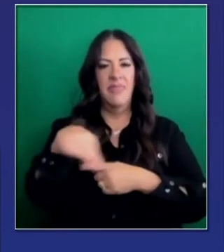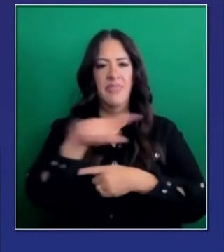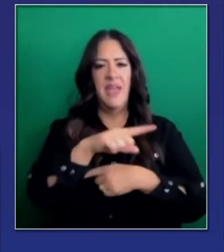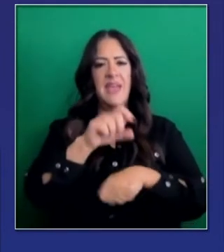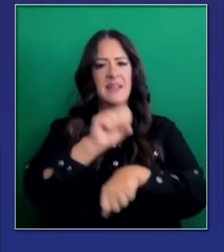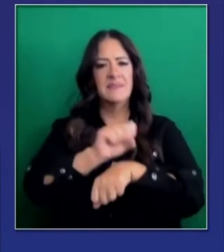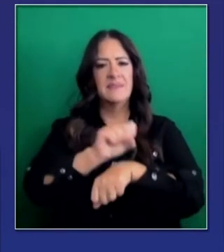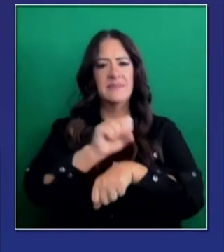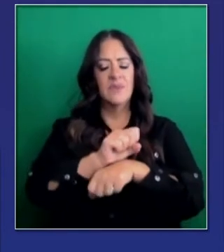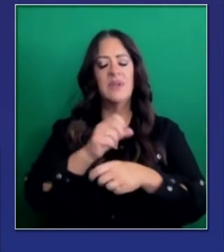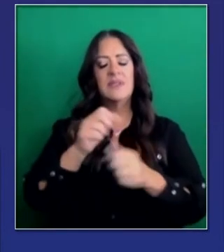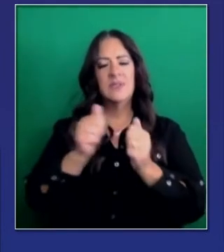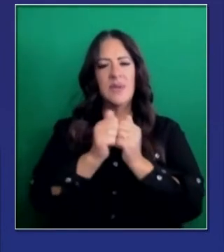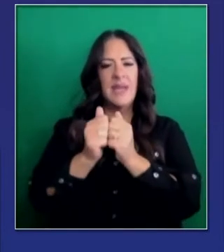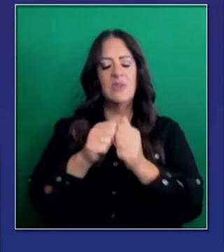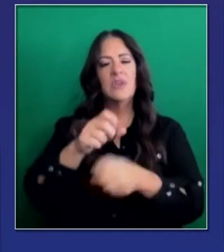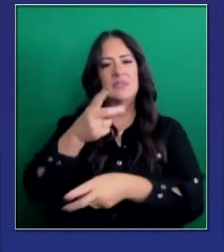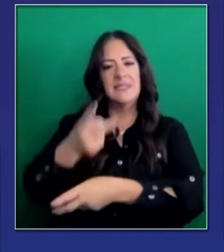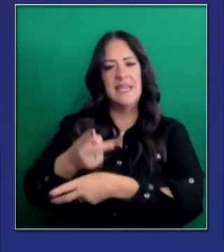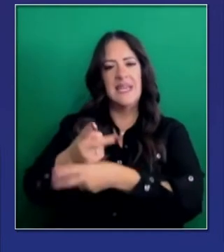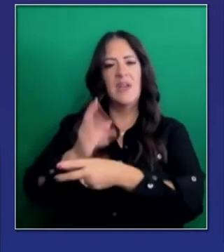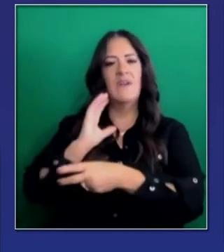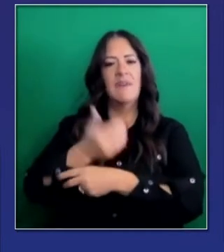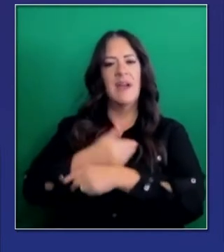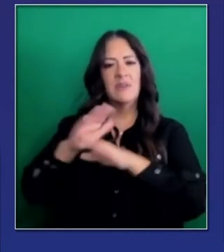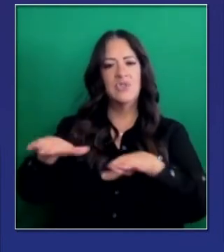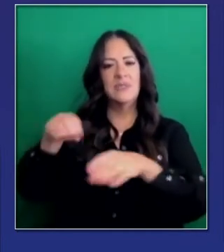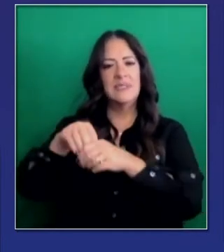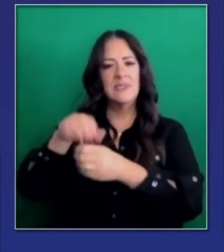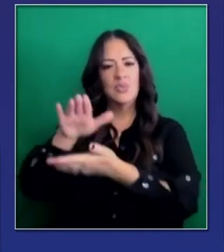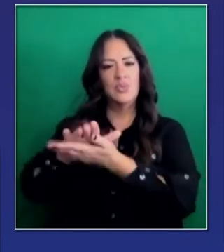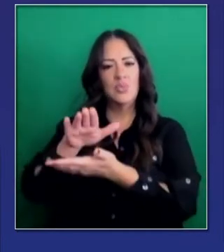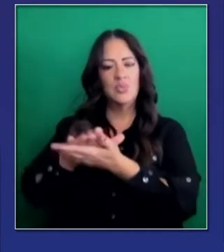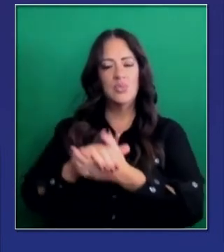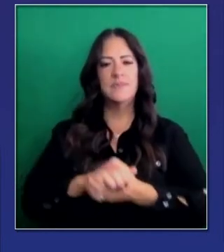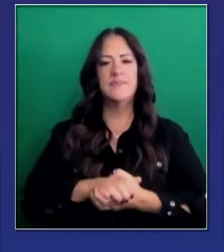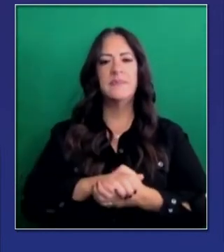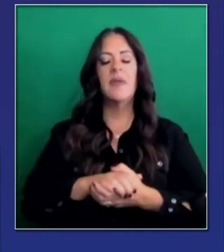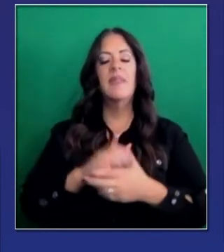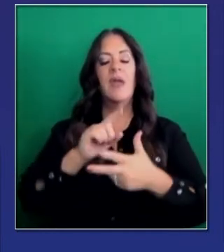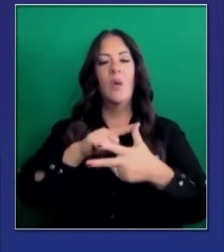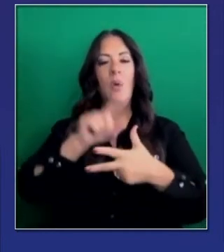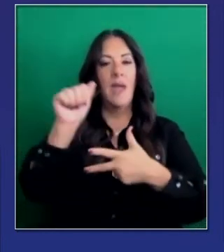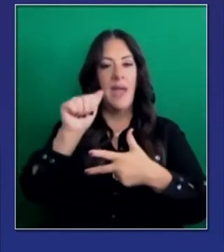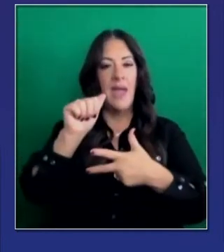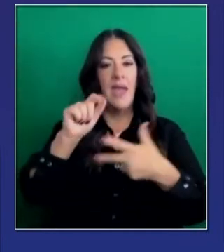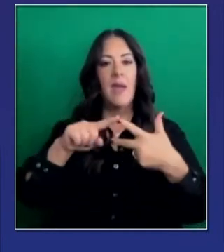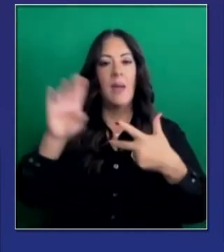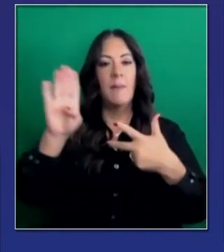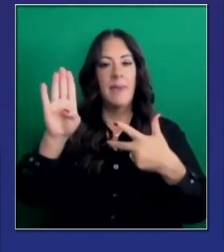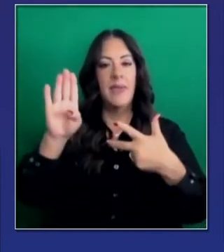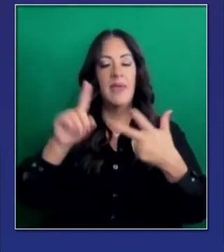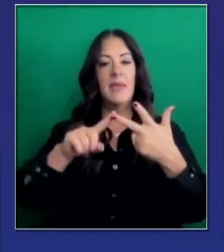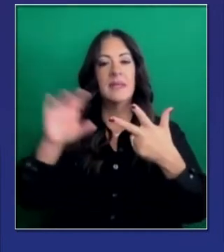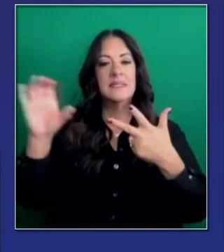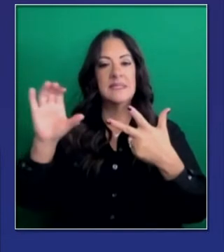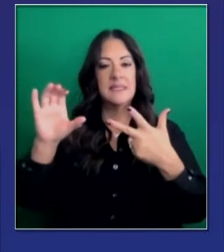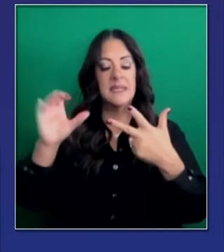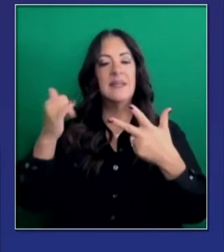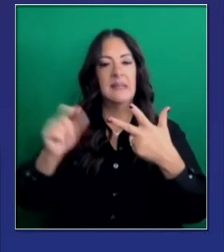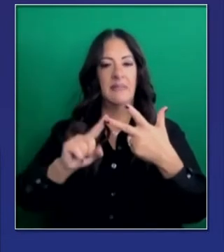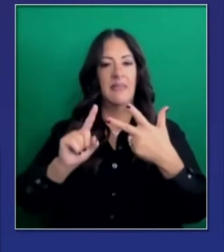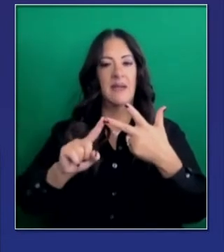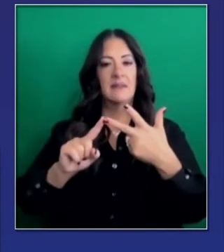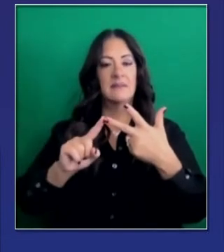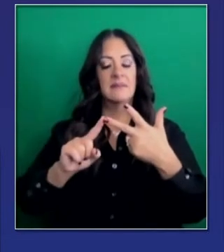como la semana pasada hablamos de la fase 1 c esta es la fase extendida que muchos de ustedes incluyéndome a mí esta es la